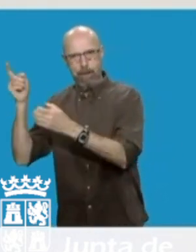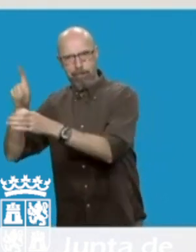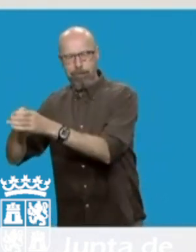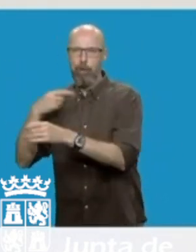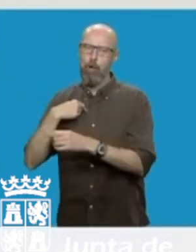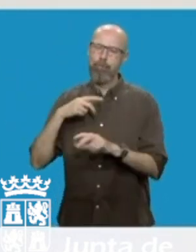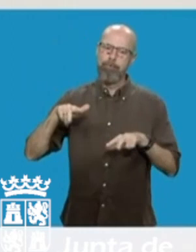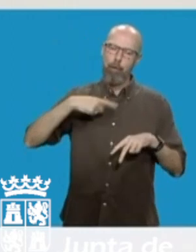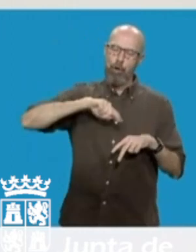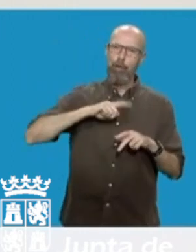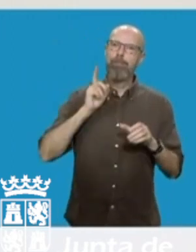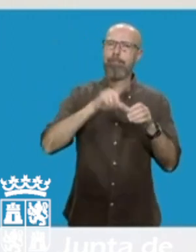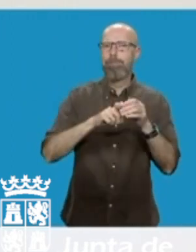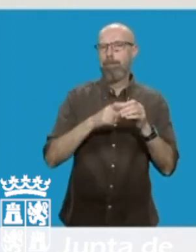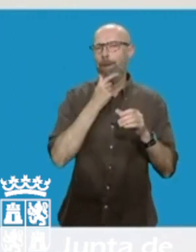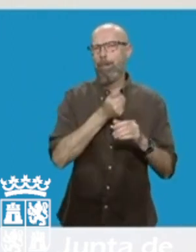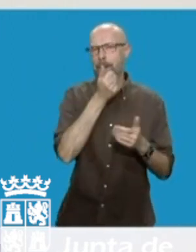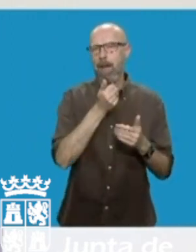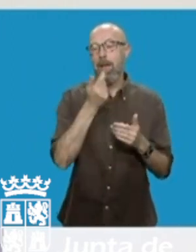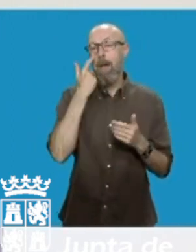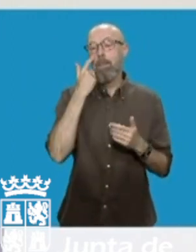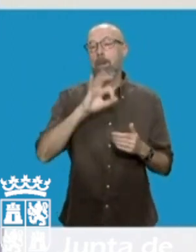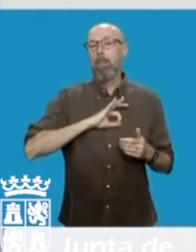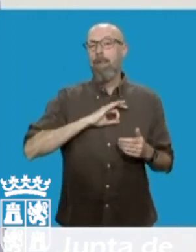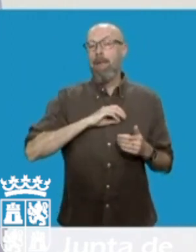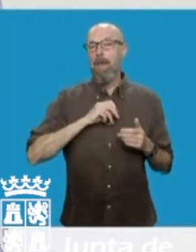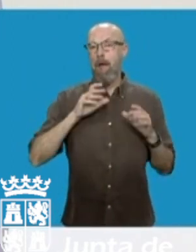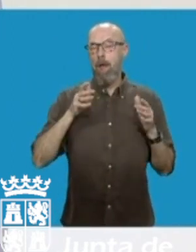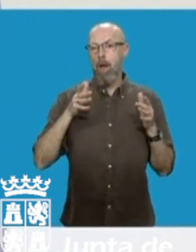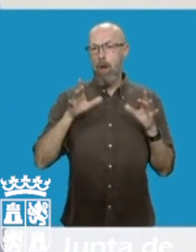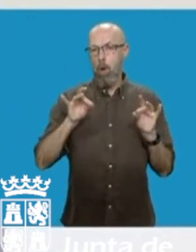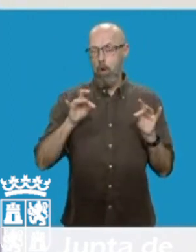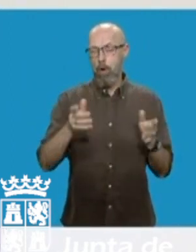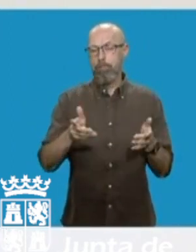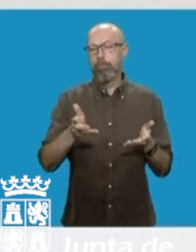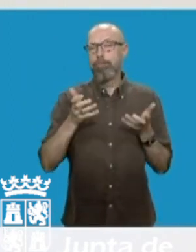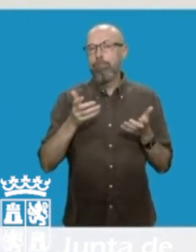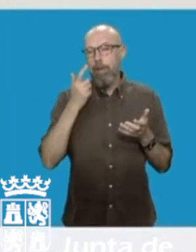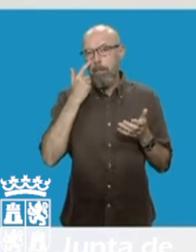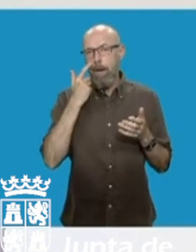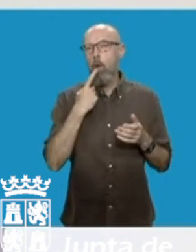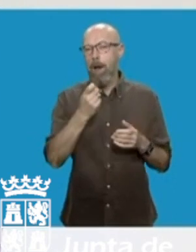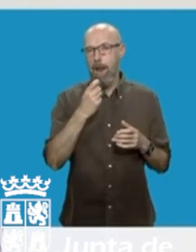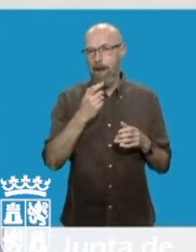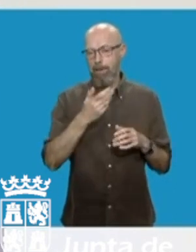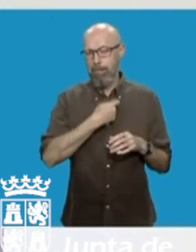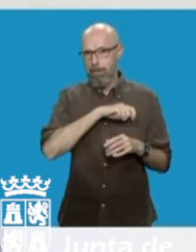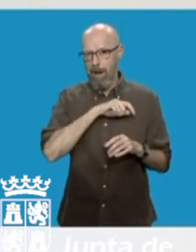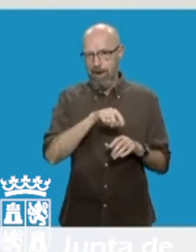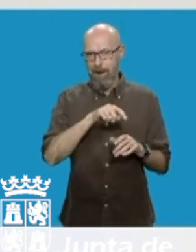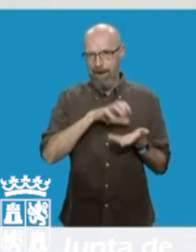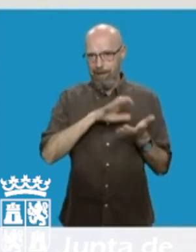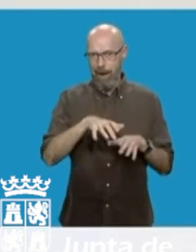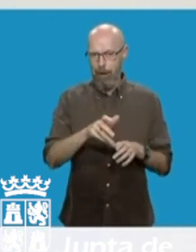espero traer esa medalla de oro para España y para Castilla y